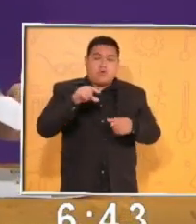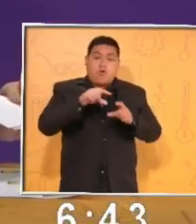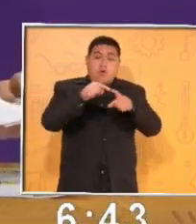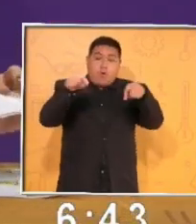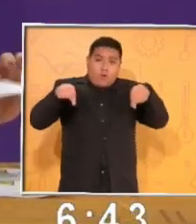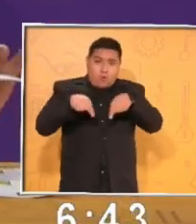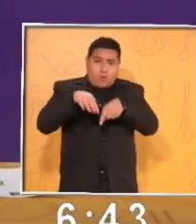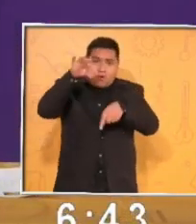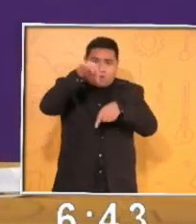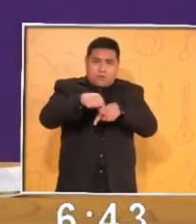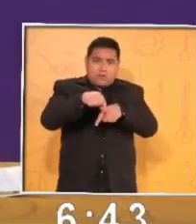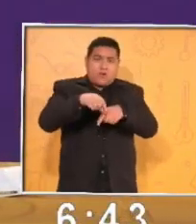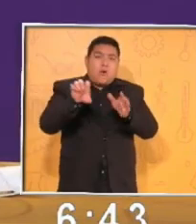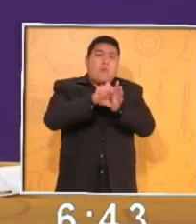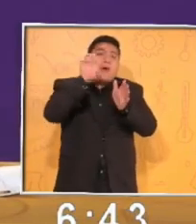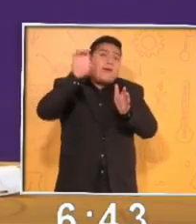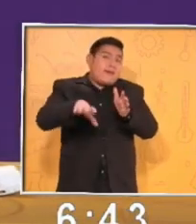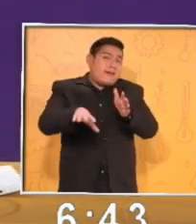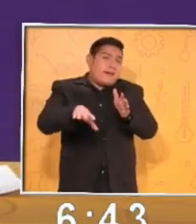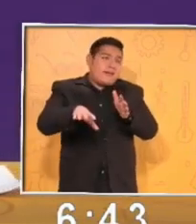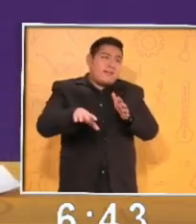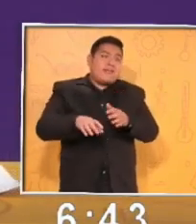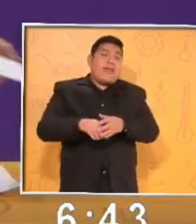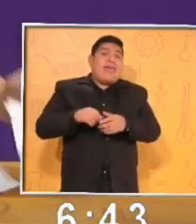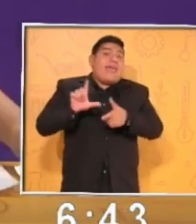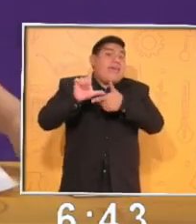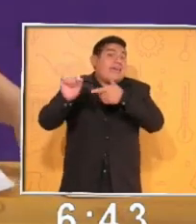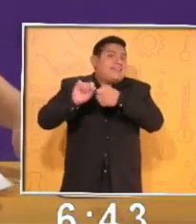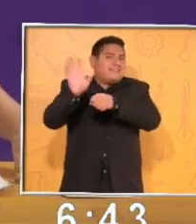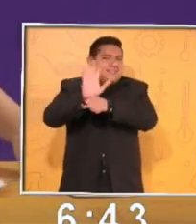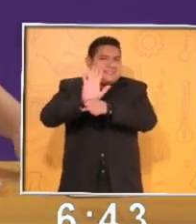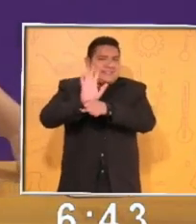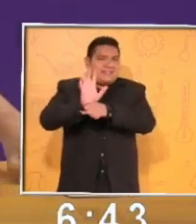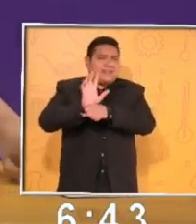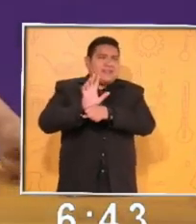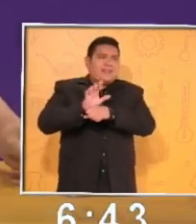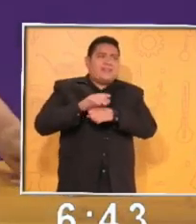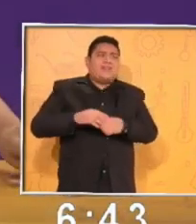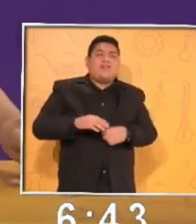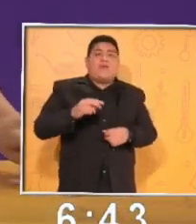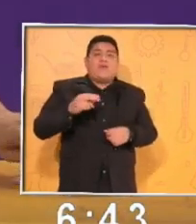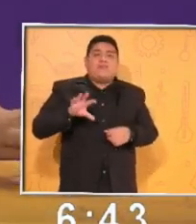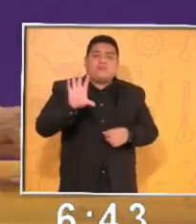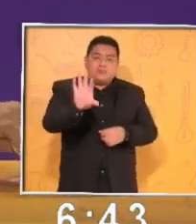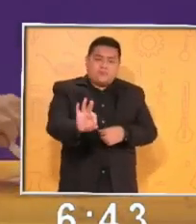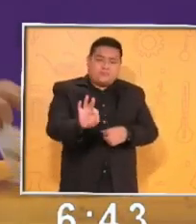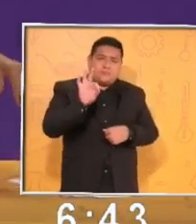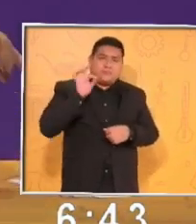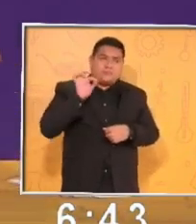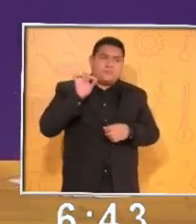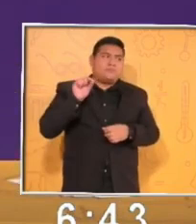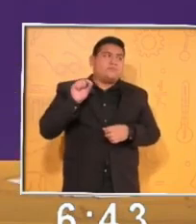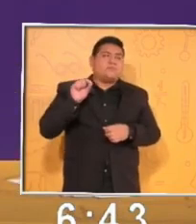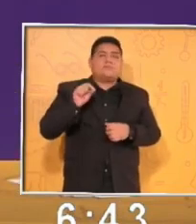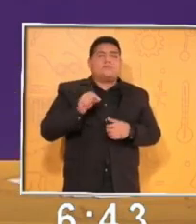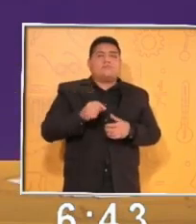en una casilla, por ejemplo, en la casilla de ir al cine, y saco una carta.